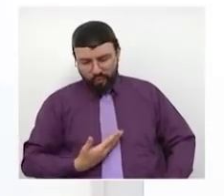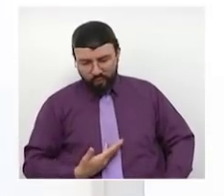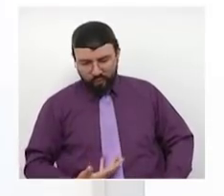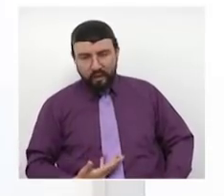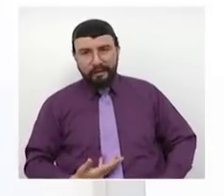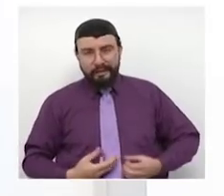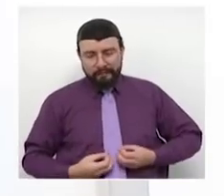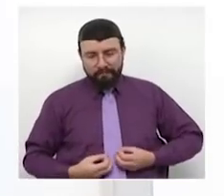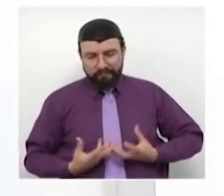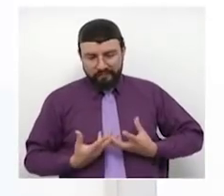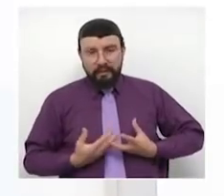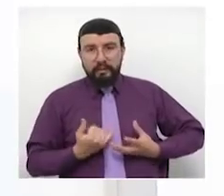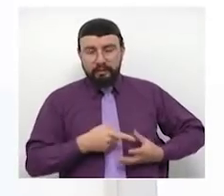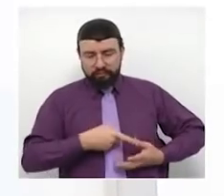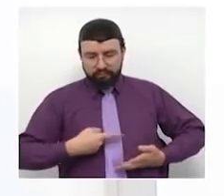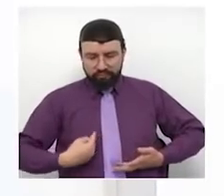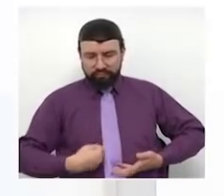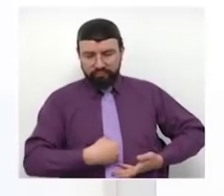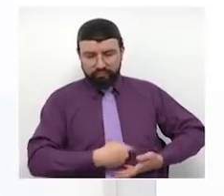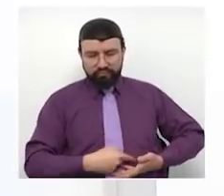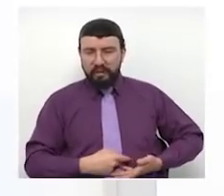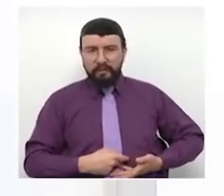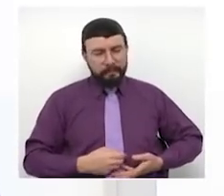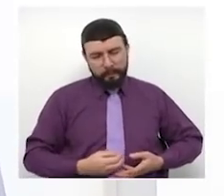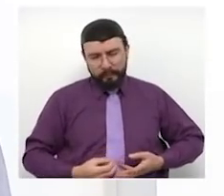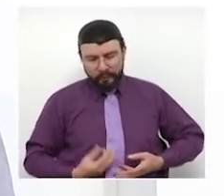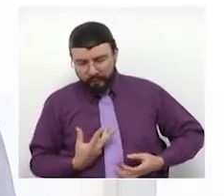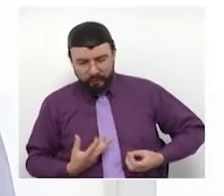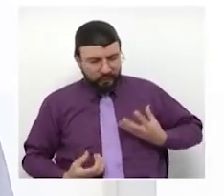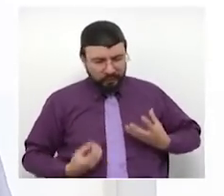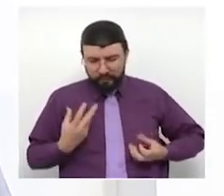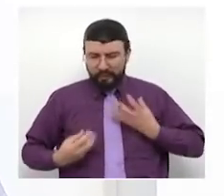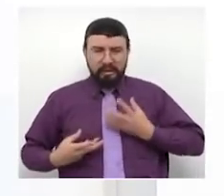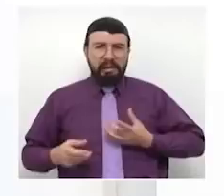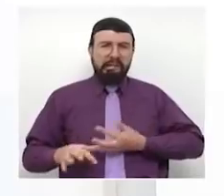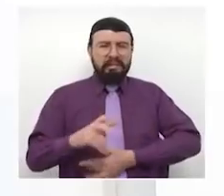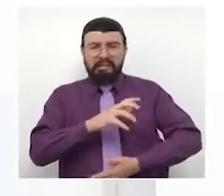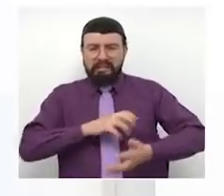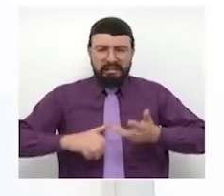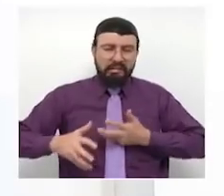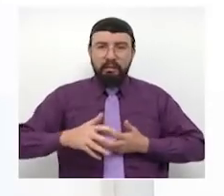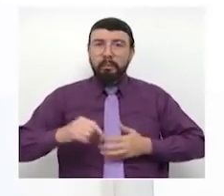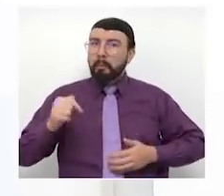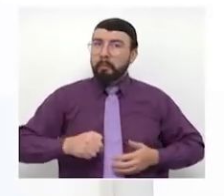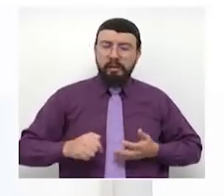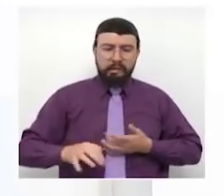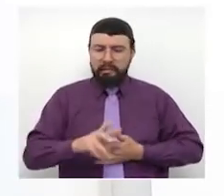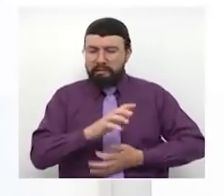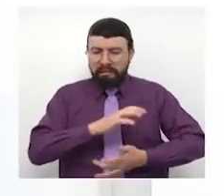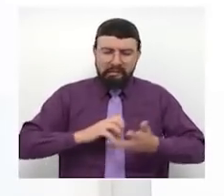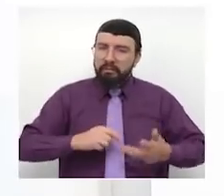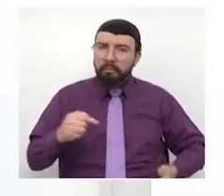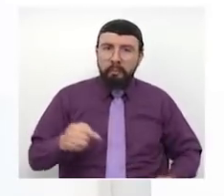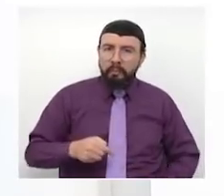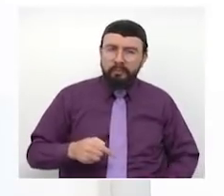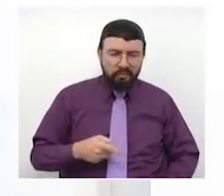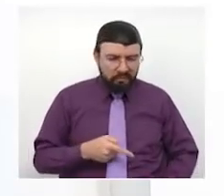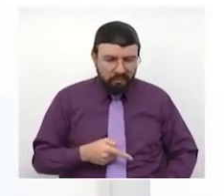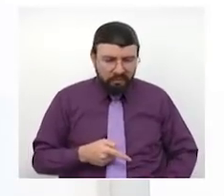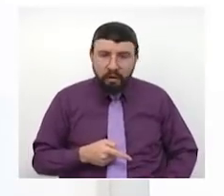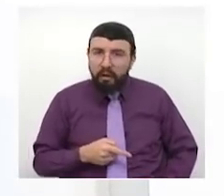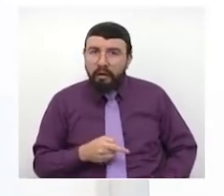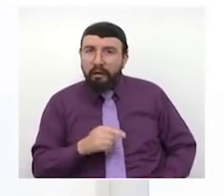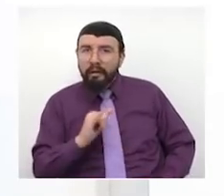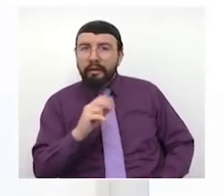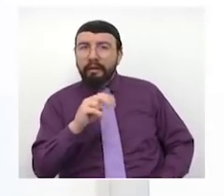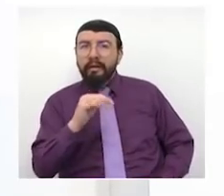rompe la barrera intestinal, se mete y empieza a causar unos desórdenes. En medio de esos desórdenes produce una sustancia que se llama